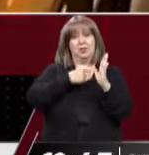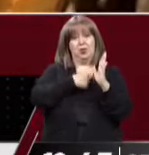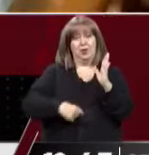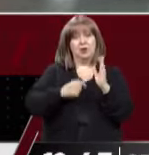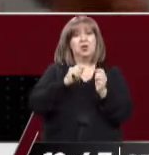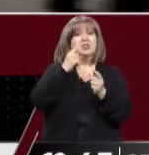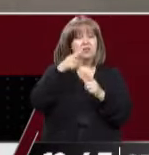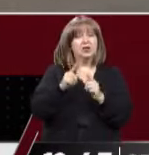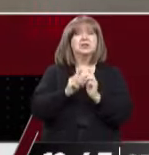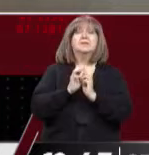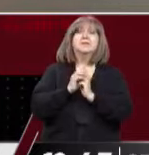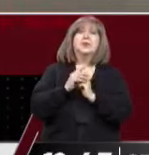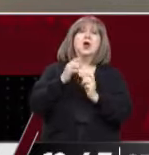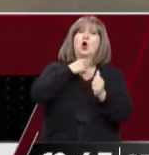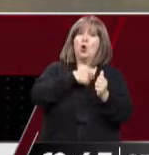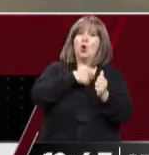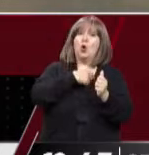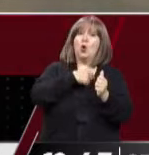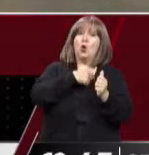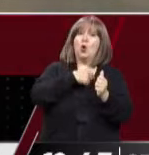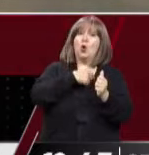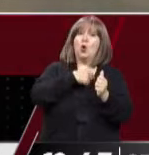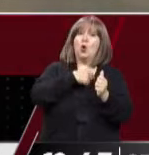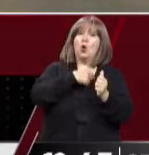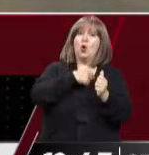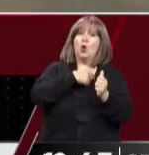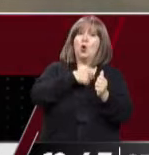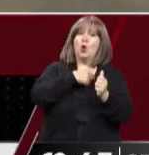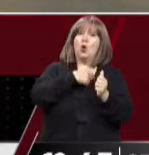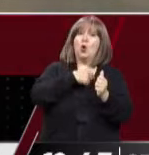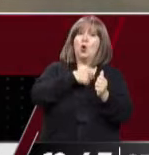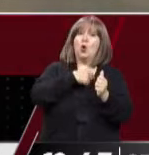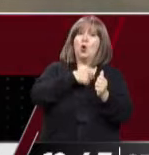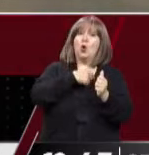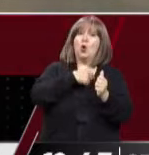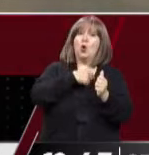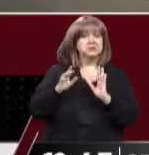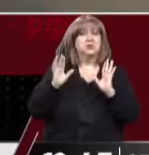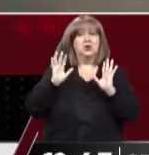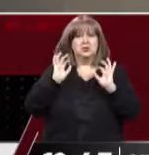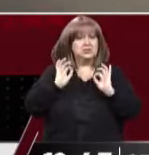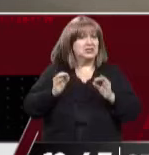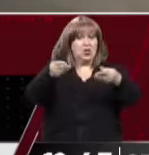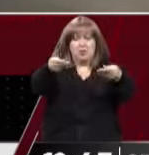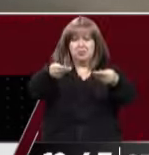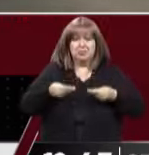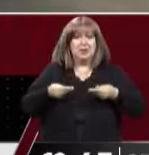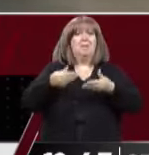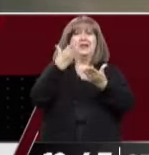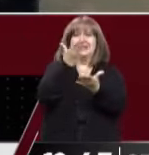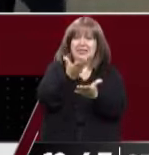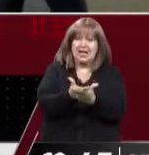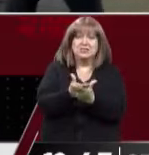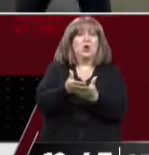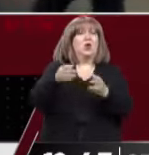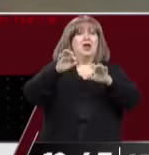en la provincia el gobierno de la provincia la otp hicieron reitero todos los actos útiles todas las presentaciones